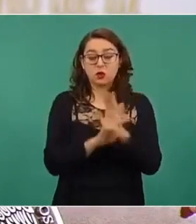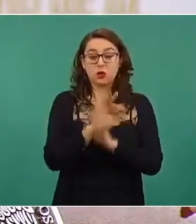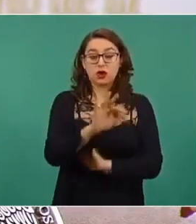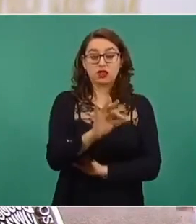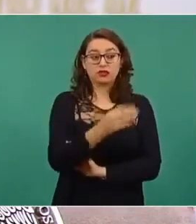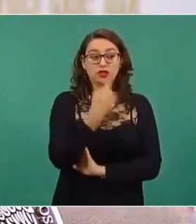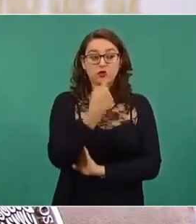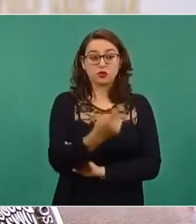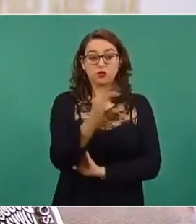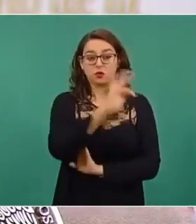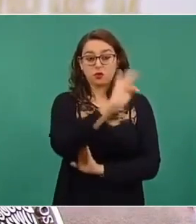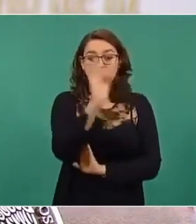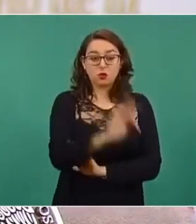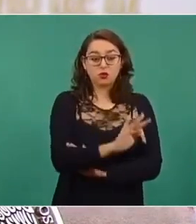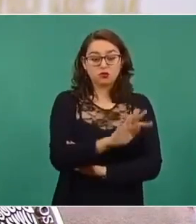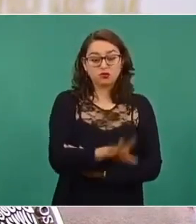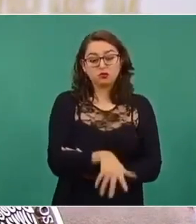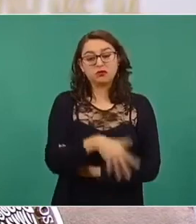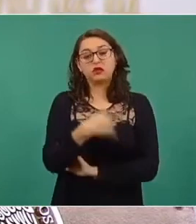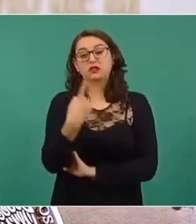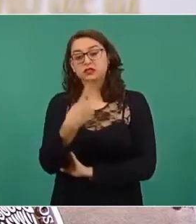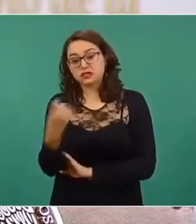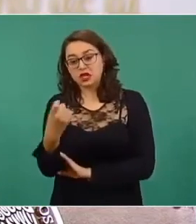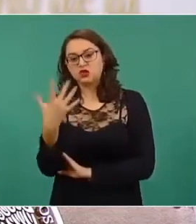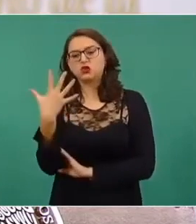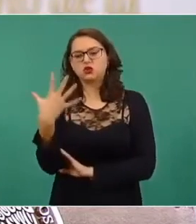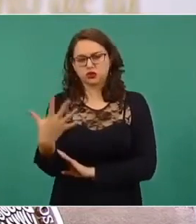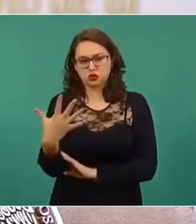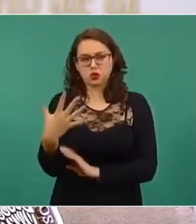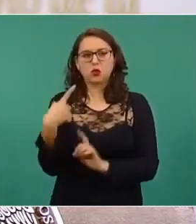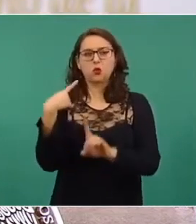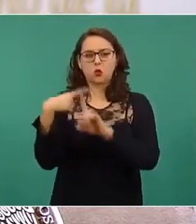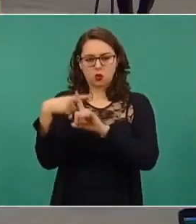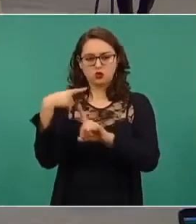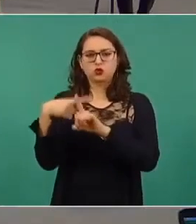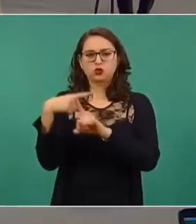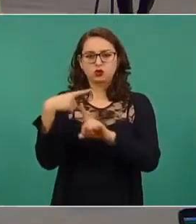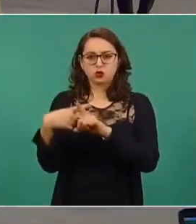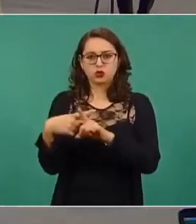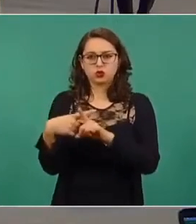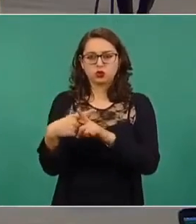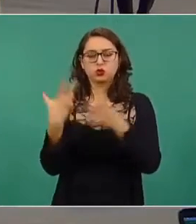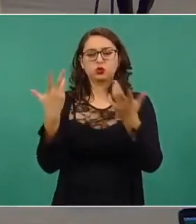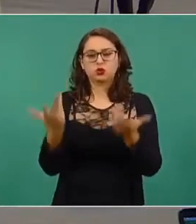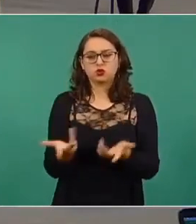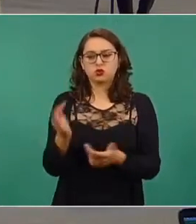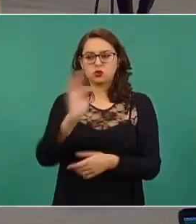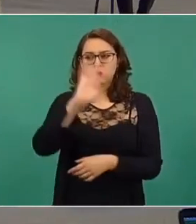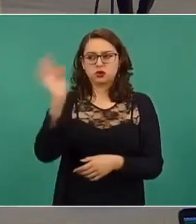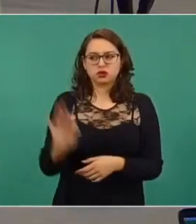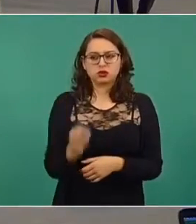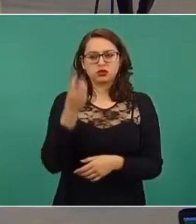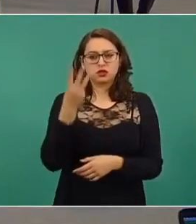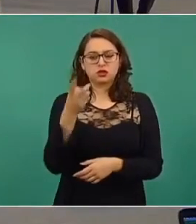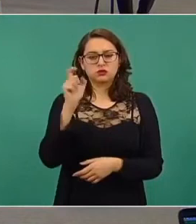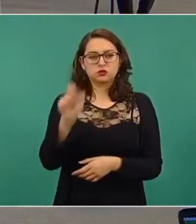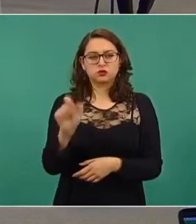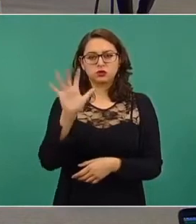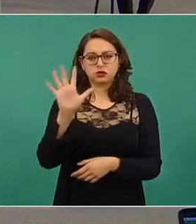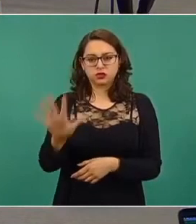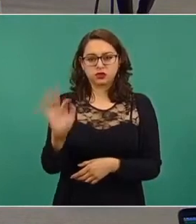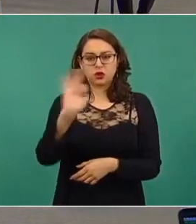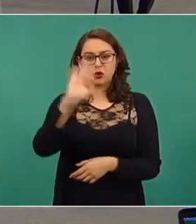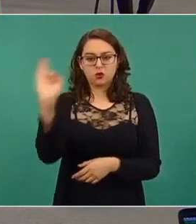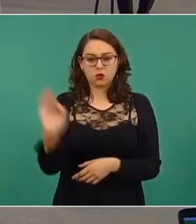41.65%. frente a 105 notas positivas, que equivale al 3.5%.